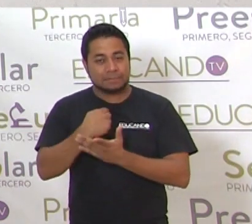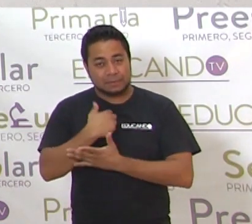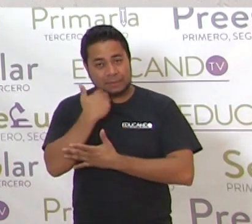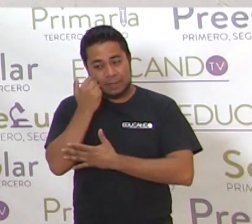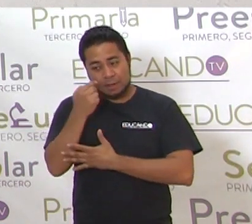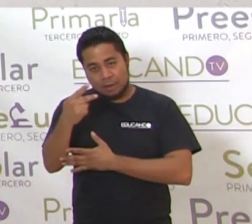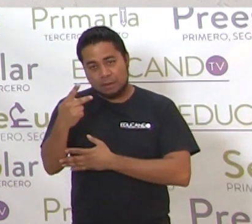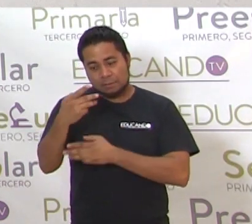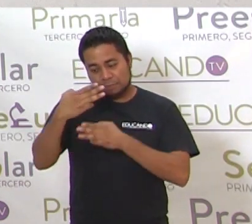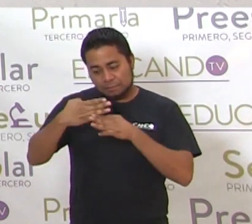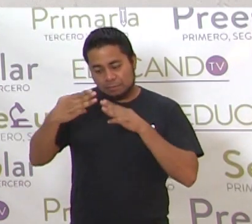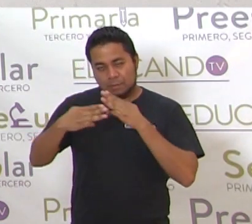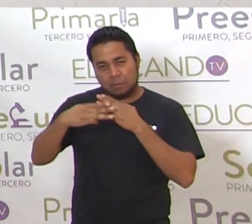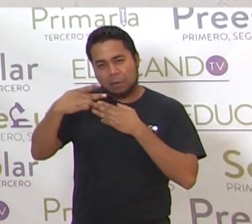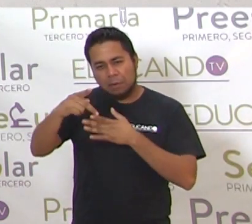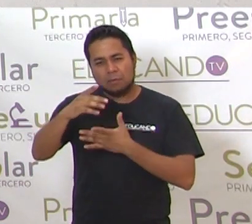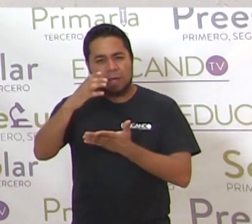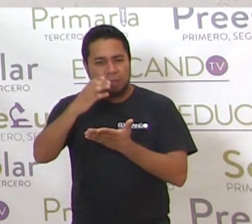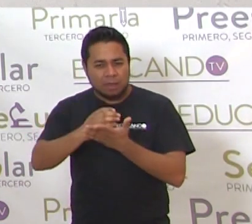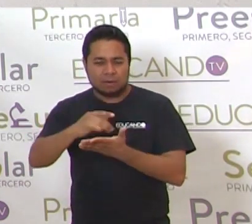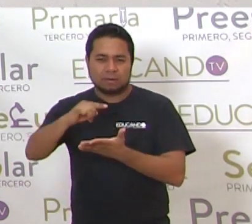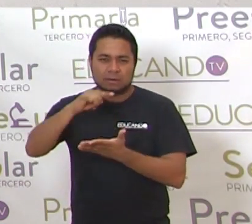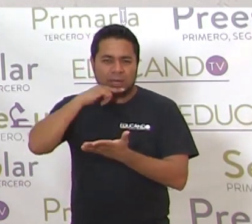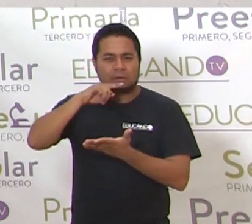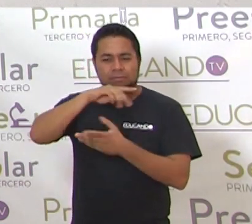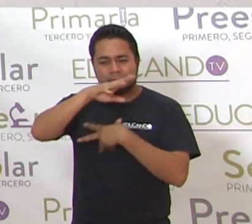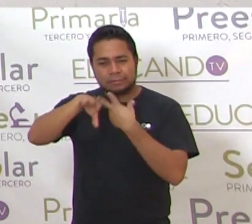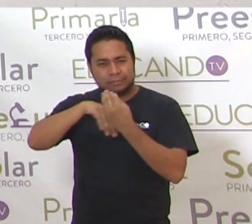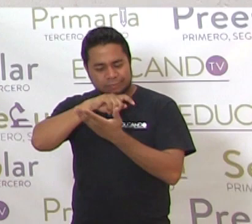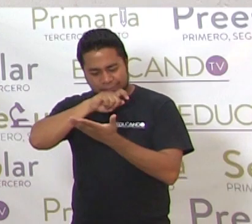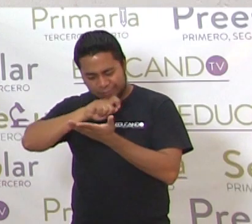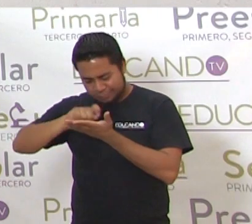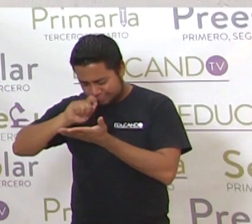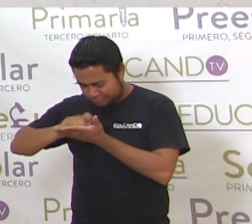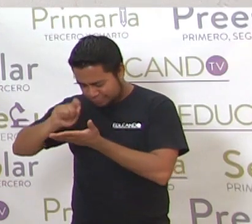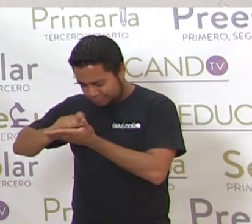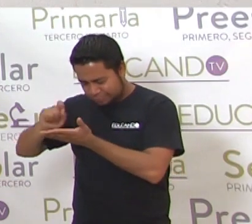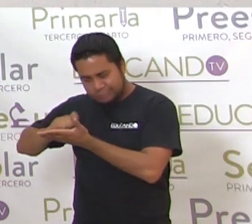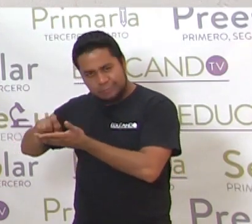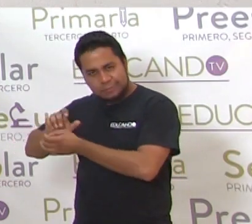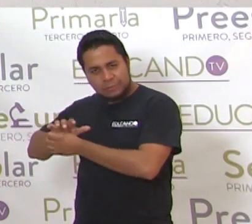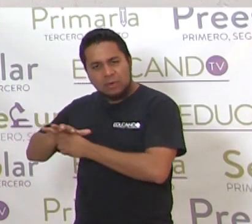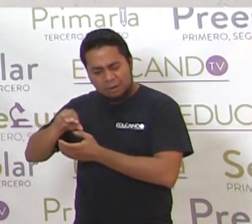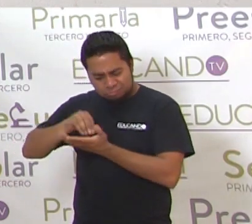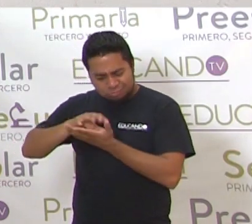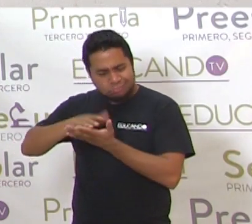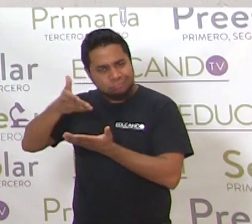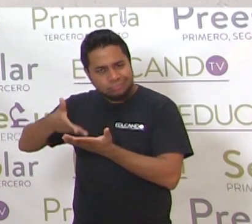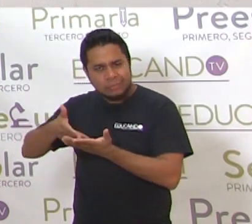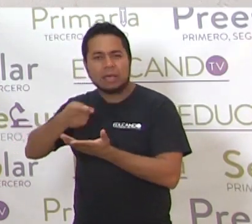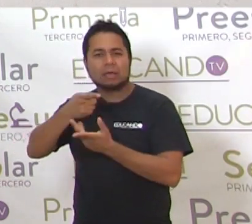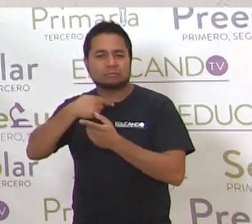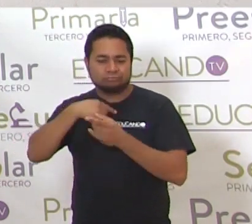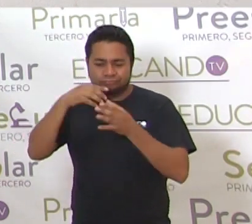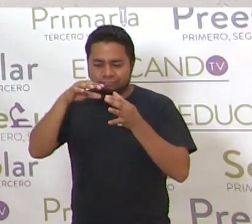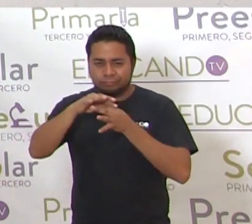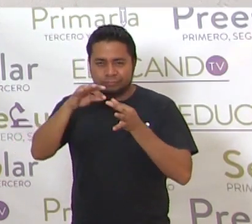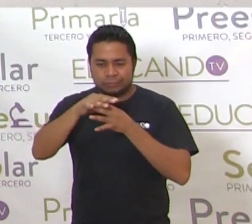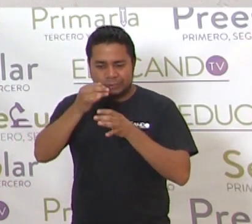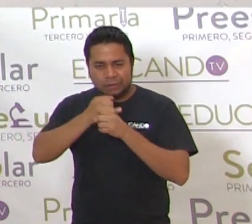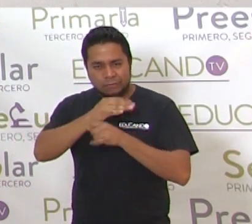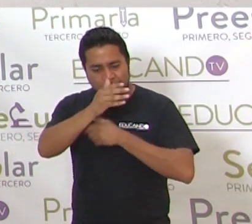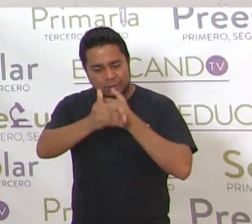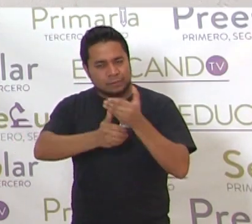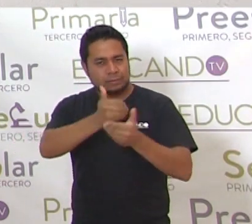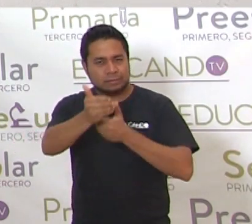para que con tus materiales escolares puedas organizar de forma coherente y sencilla toda la información que vamos a estar trabajando a lo